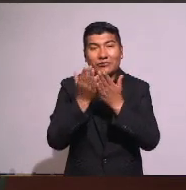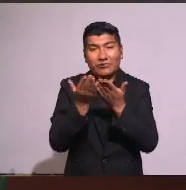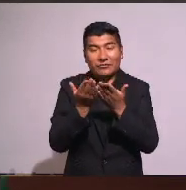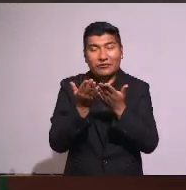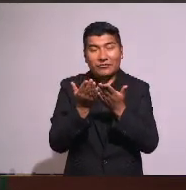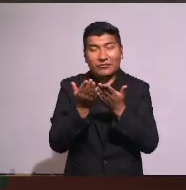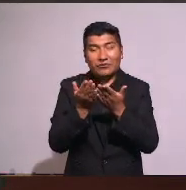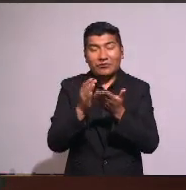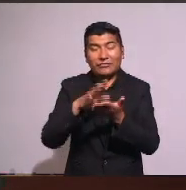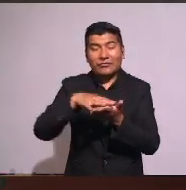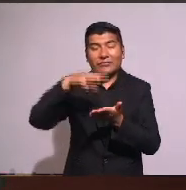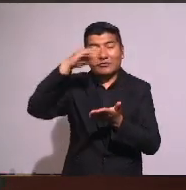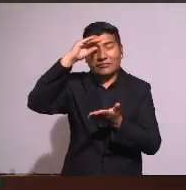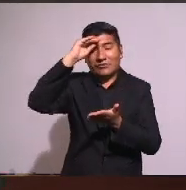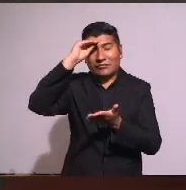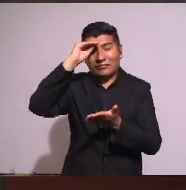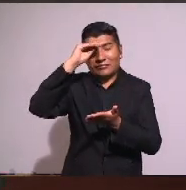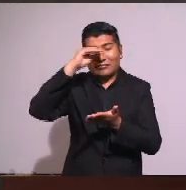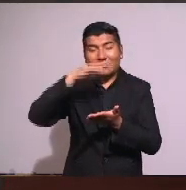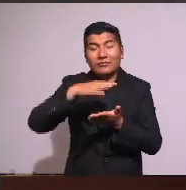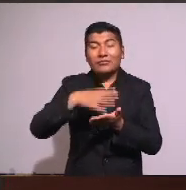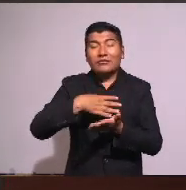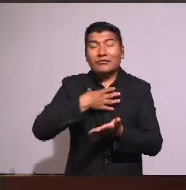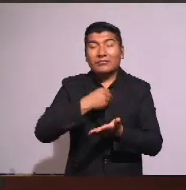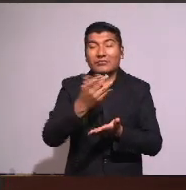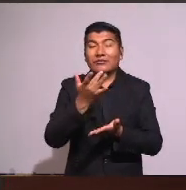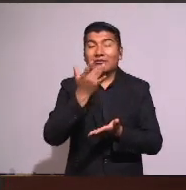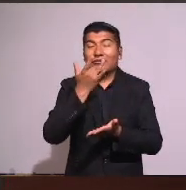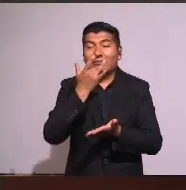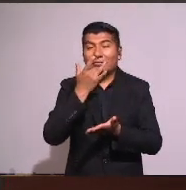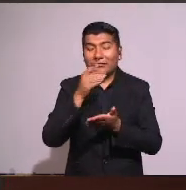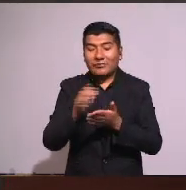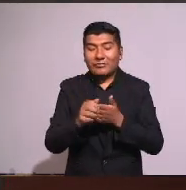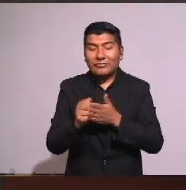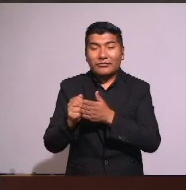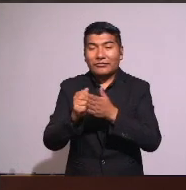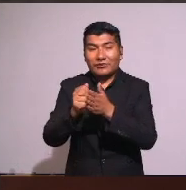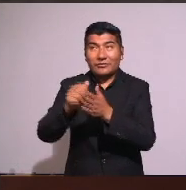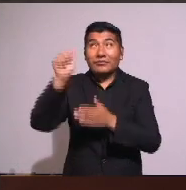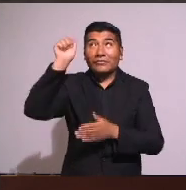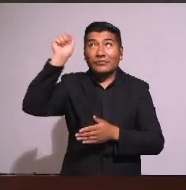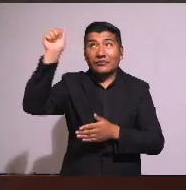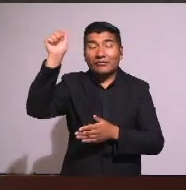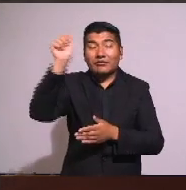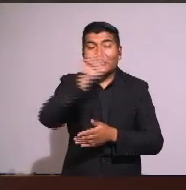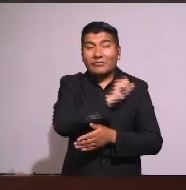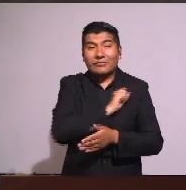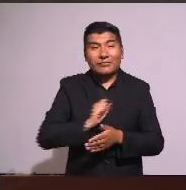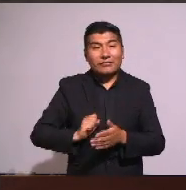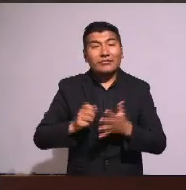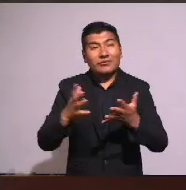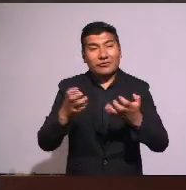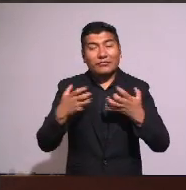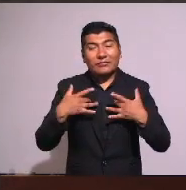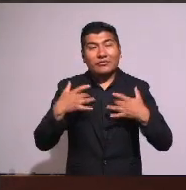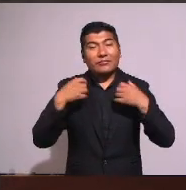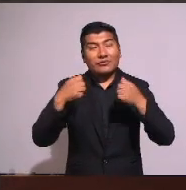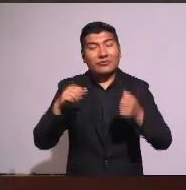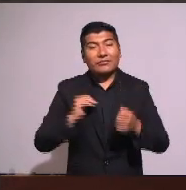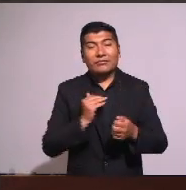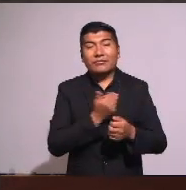alimentarnos de la Eucaristía y dejarnos guiar por el mismo Señor, que quiere sanar